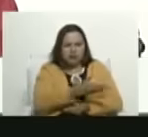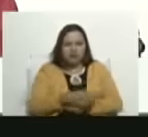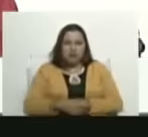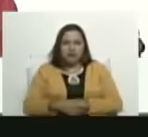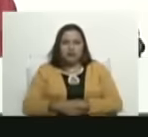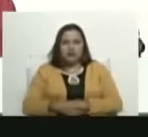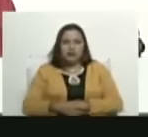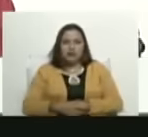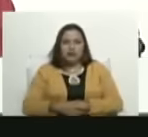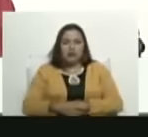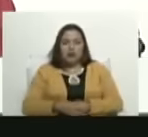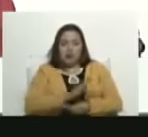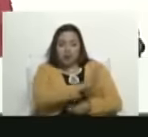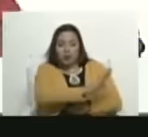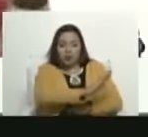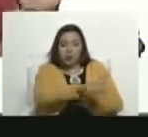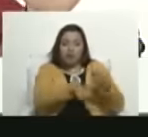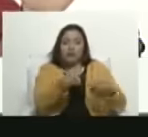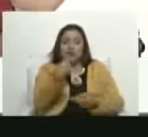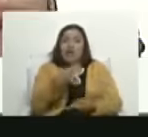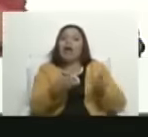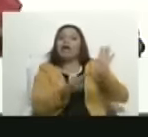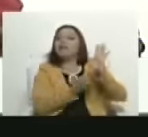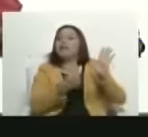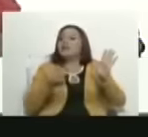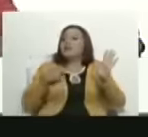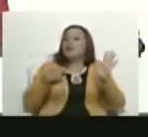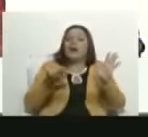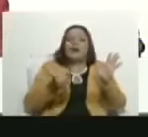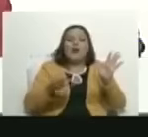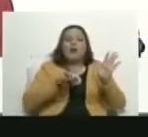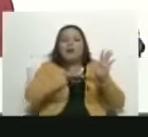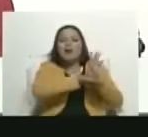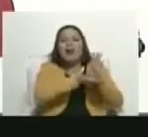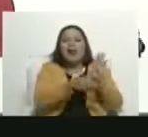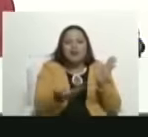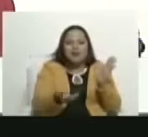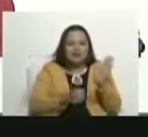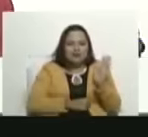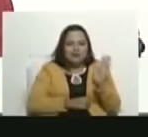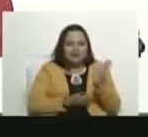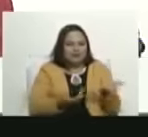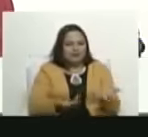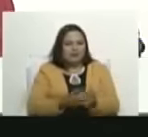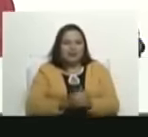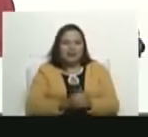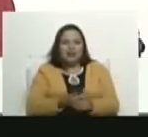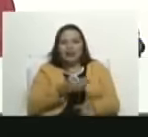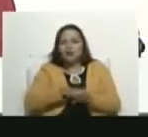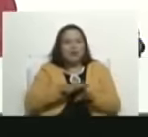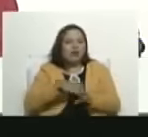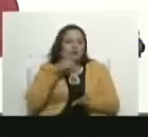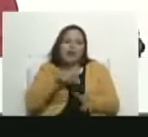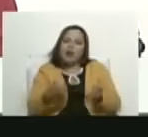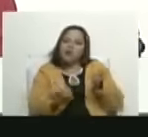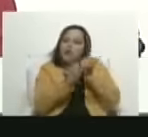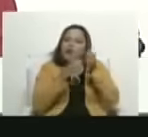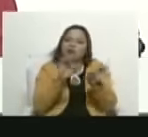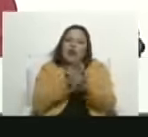Lo guardan ahí para decir, mira, aquí está el mío, yo lo tengo guardado. ¿Eh? Porque no creen en su